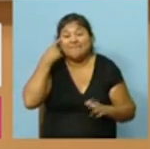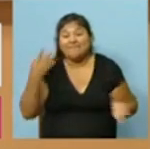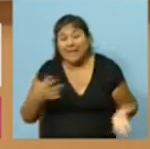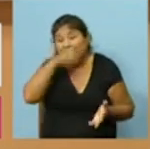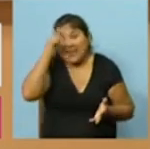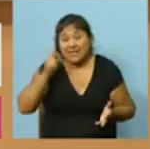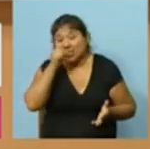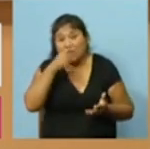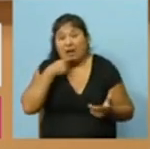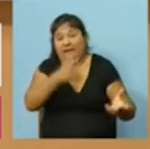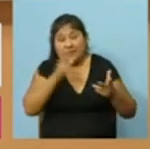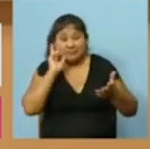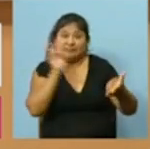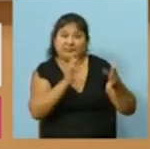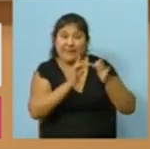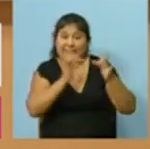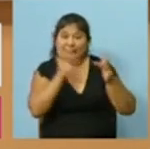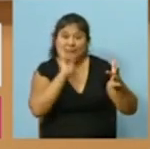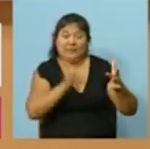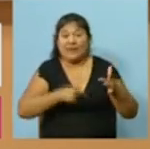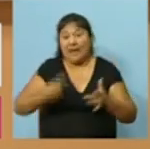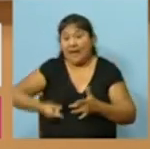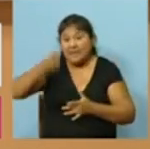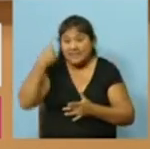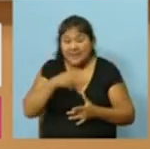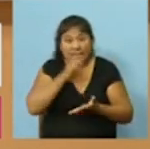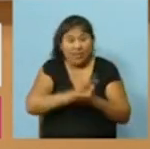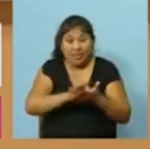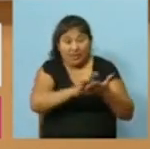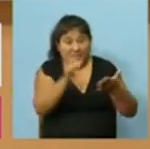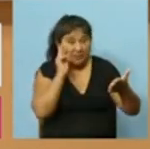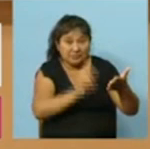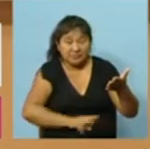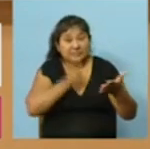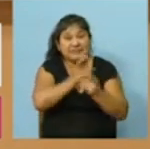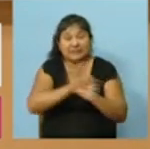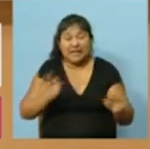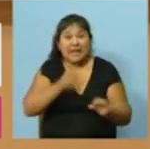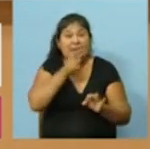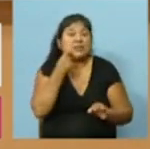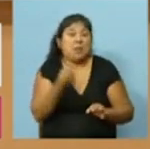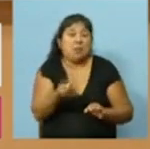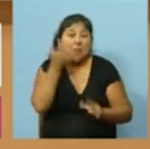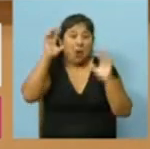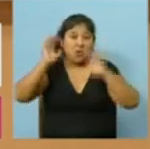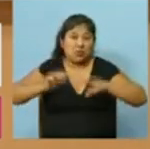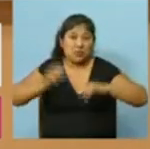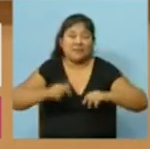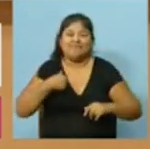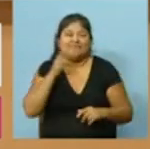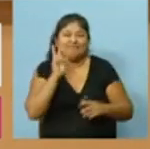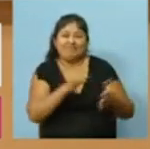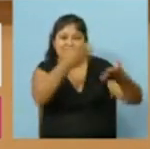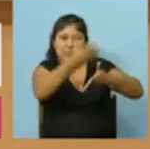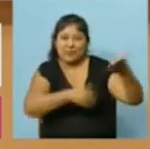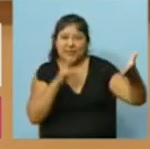había ni alerta ni y solamente había estimado que en el día podía agregar dover 3 milímetros entonces confió y no confío en